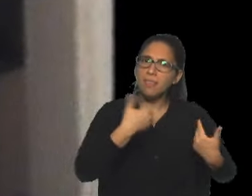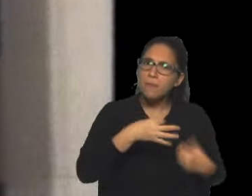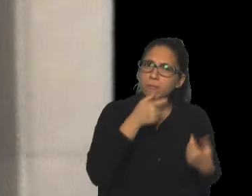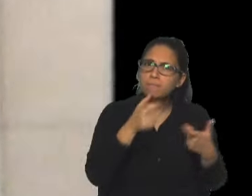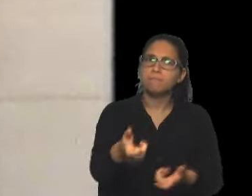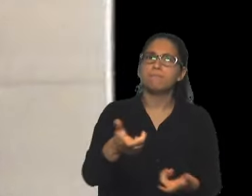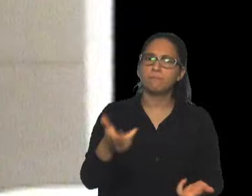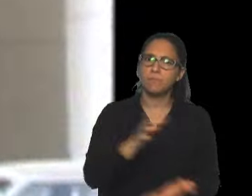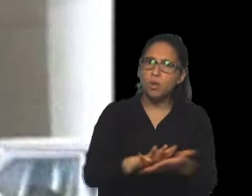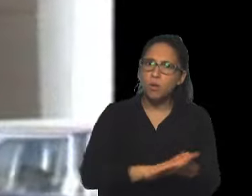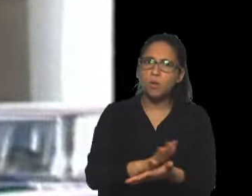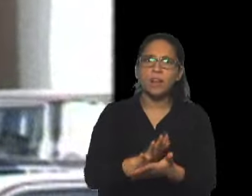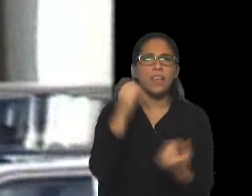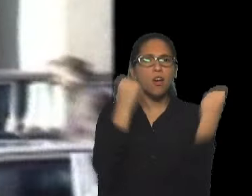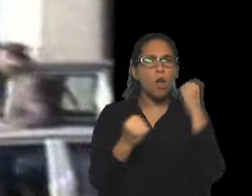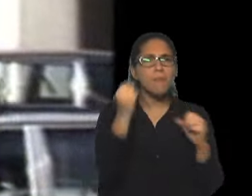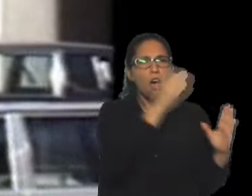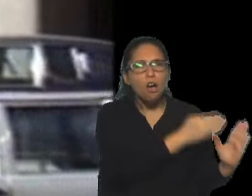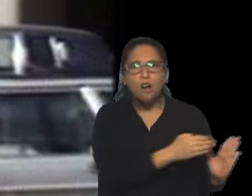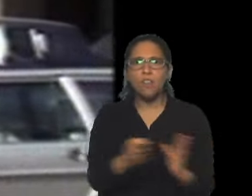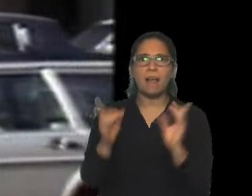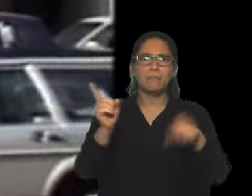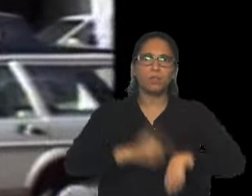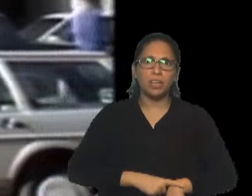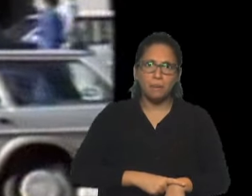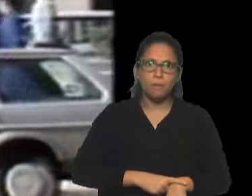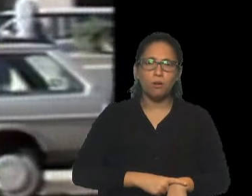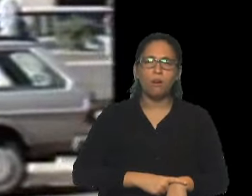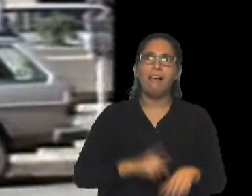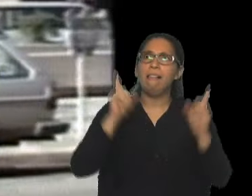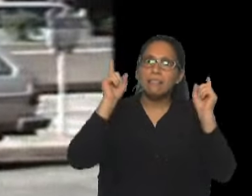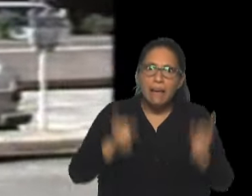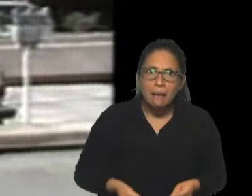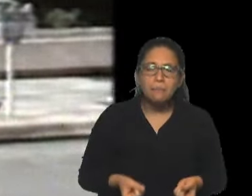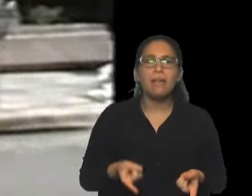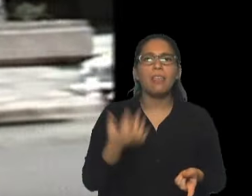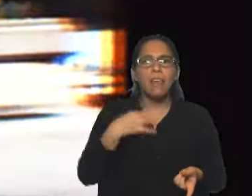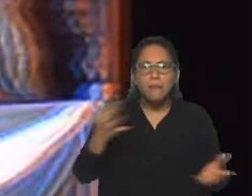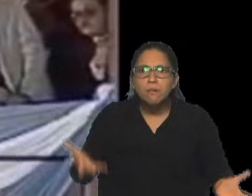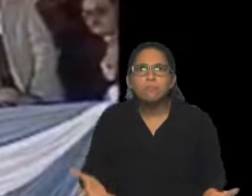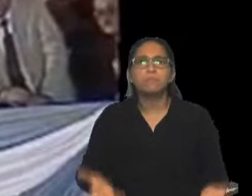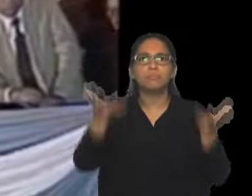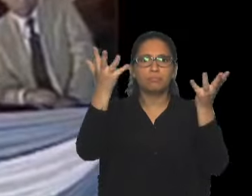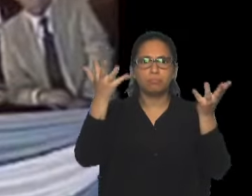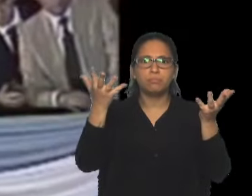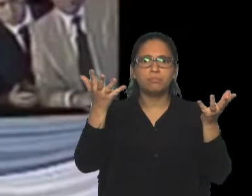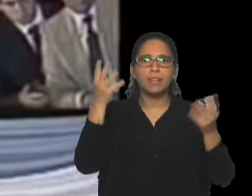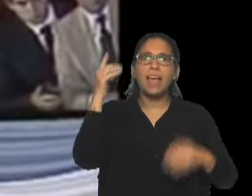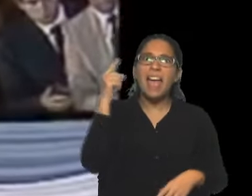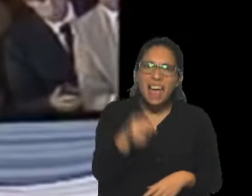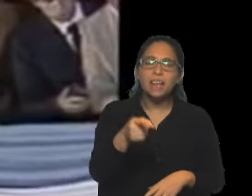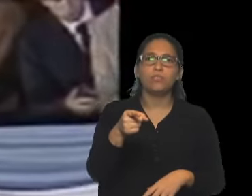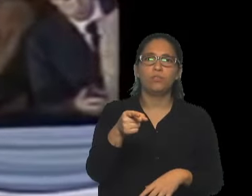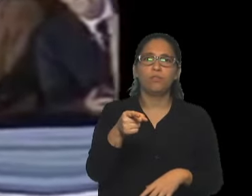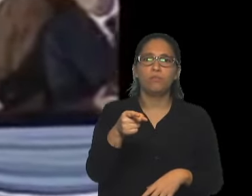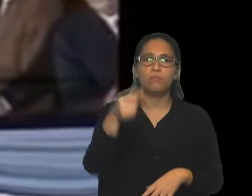tiempo tenemos que ordenar la economía y al mismo tiempo tenemos que crecer. Esto se